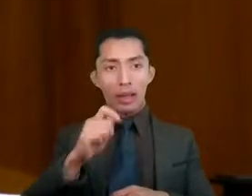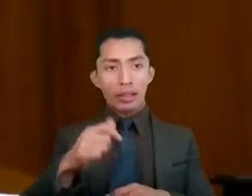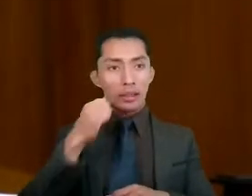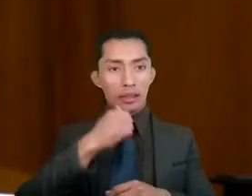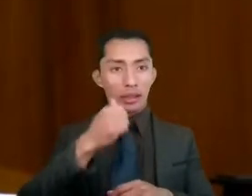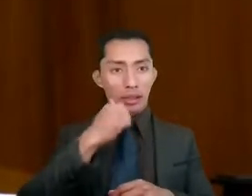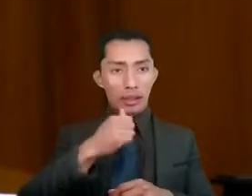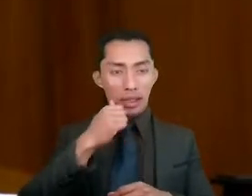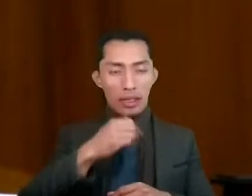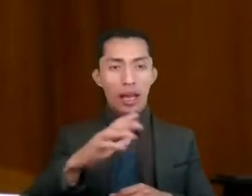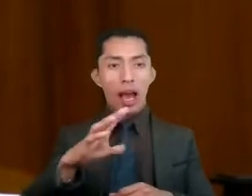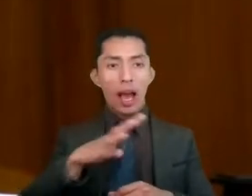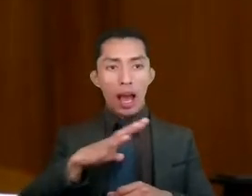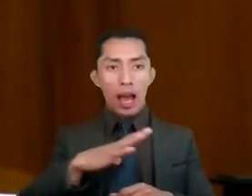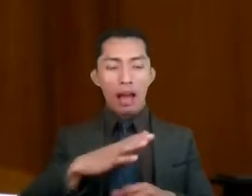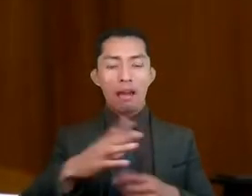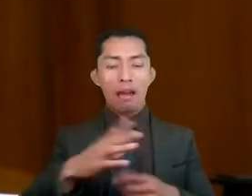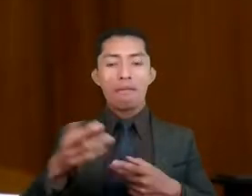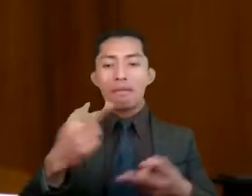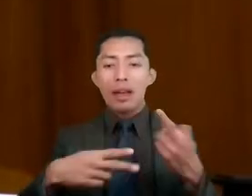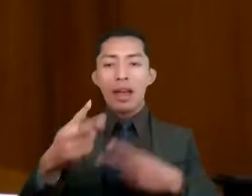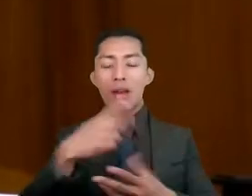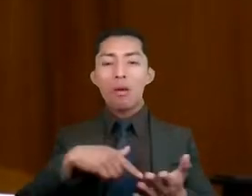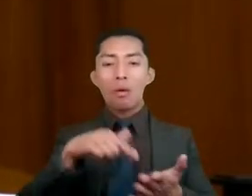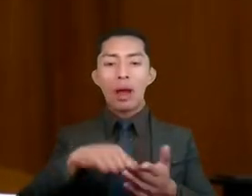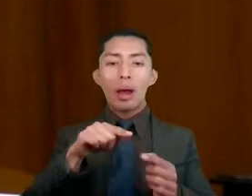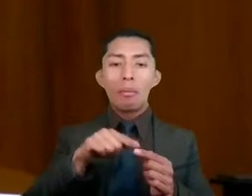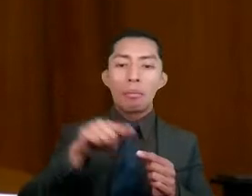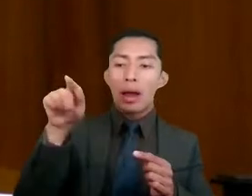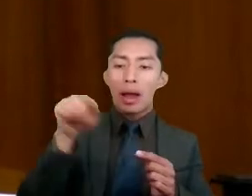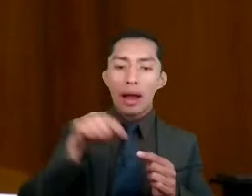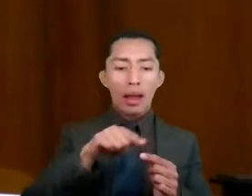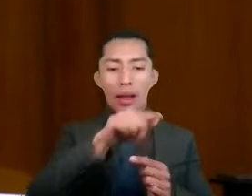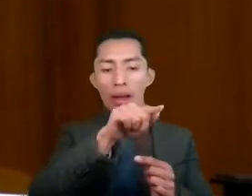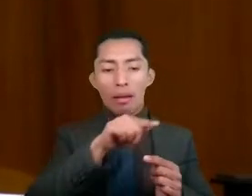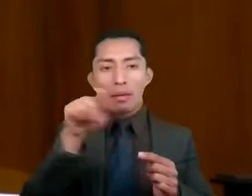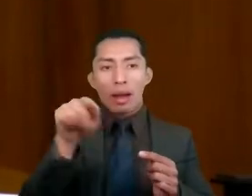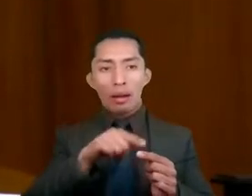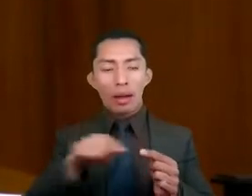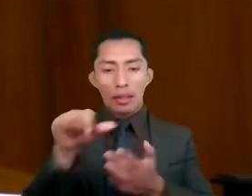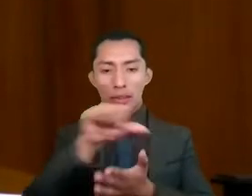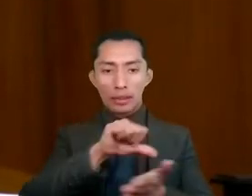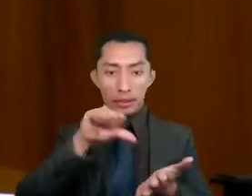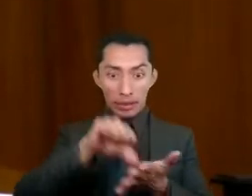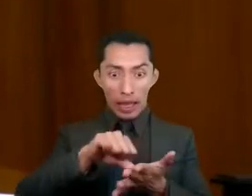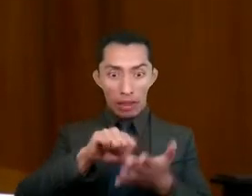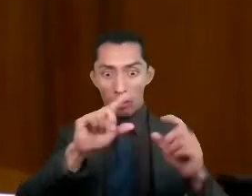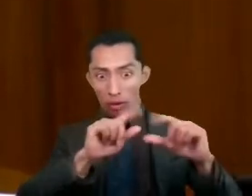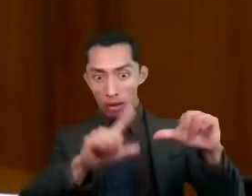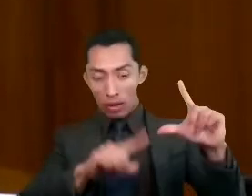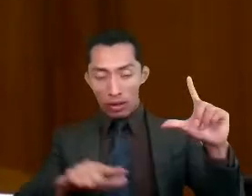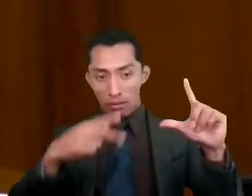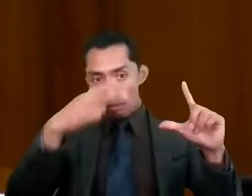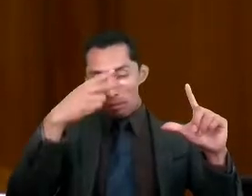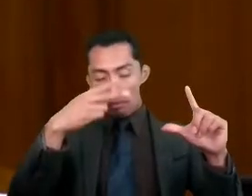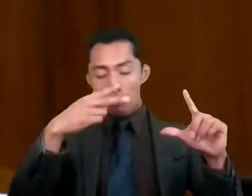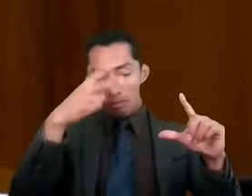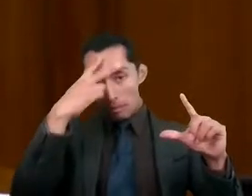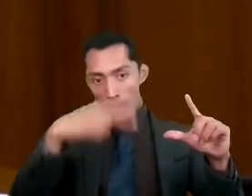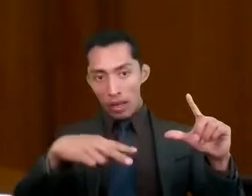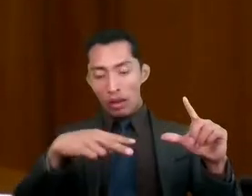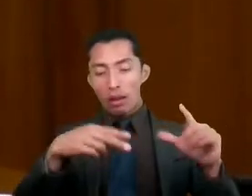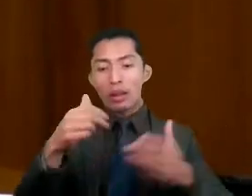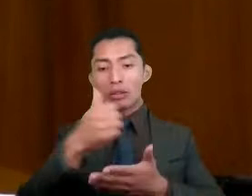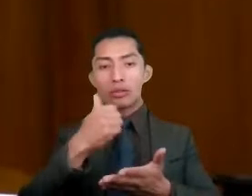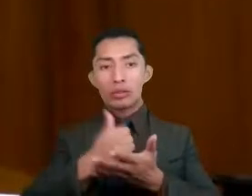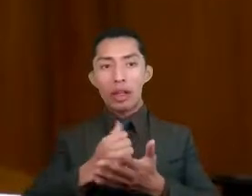todo el tránsito hacia todos los estados del país para hablar de la parte central de la República Mexicana, ligados a la Ciudad de